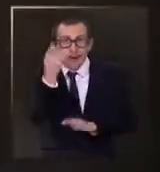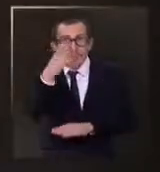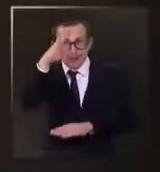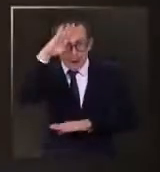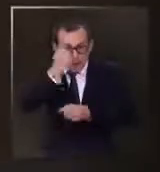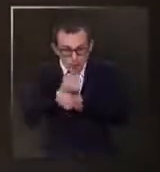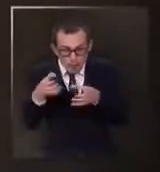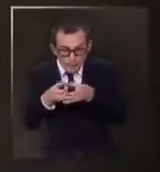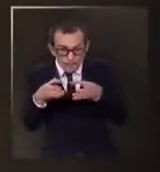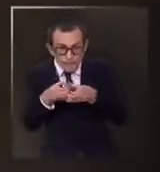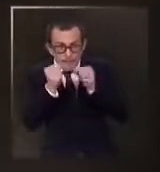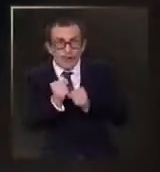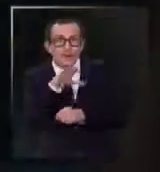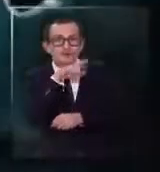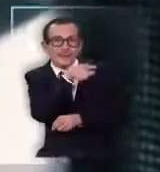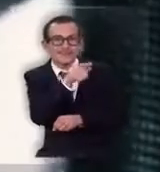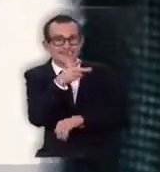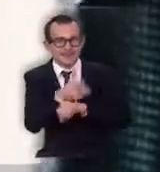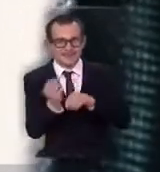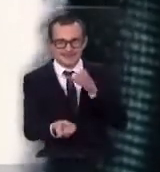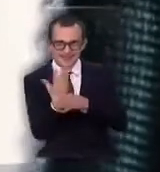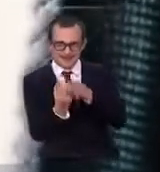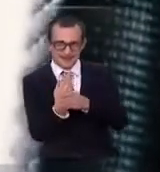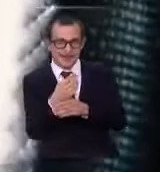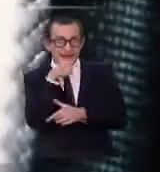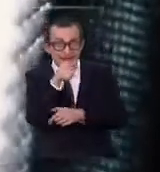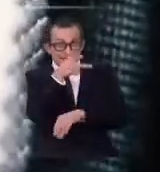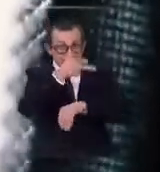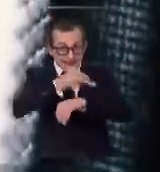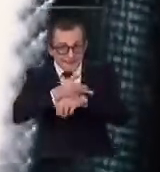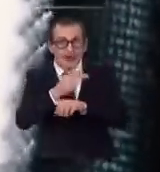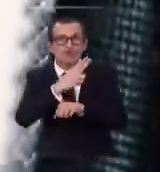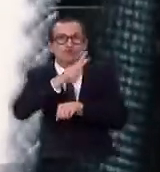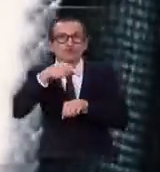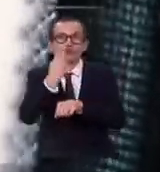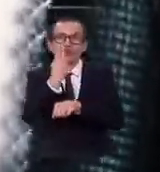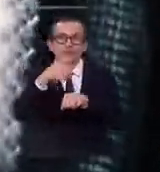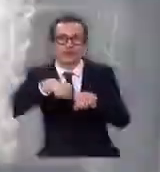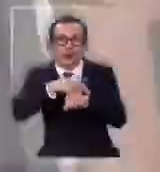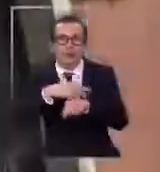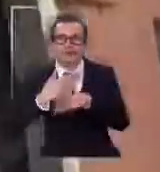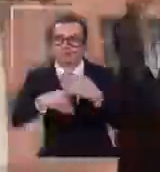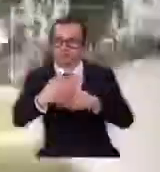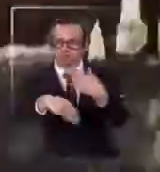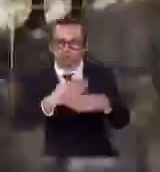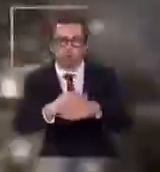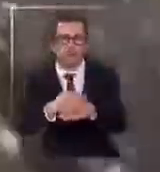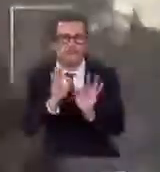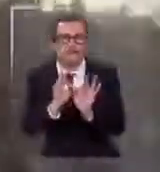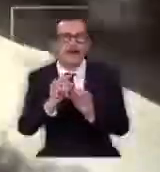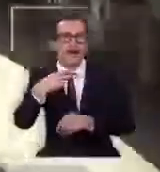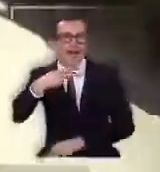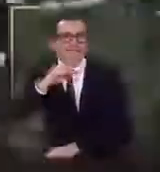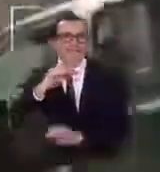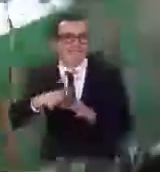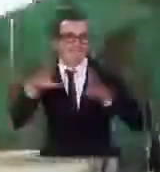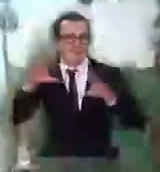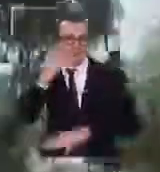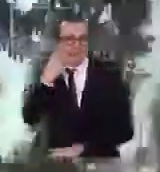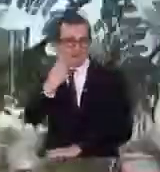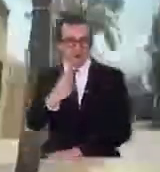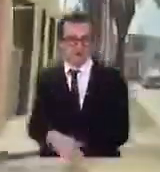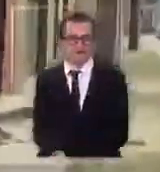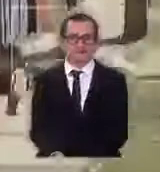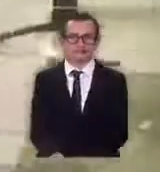esta tecnología en Sudamérica. La Axon Bodycam 2 graba hasta 12 horas continuas, siempre en Full HD.